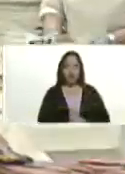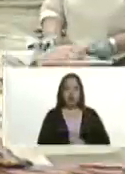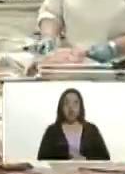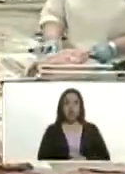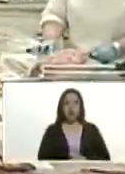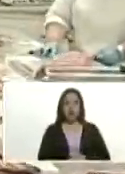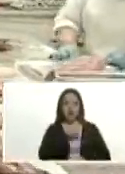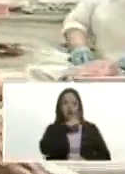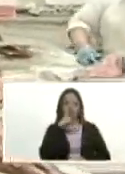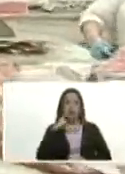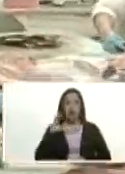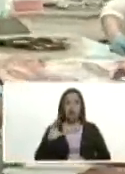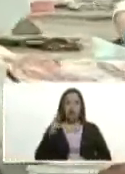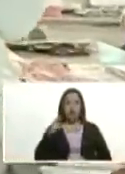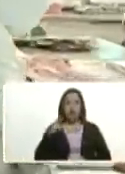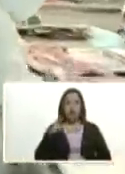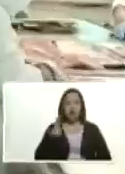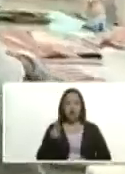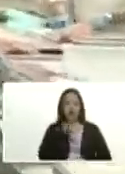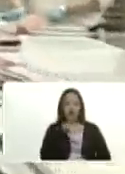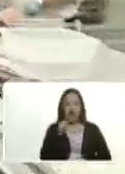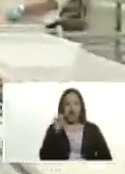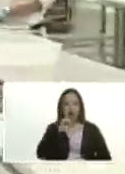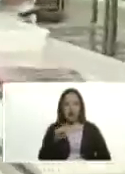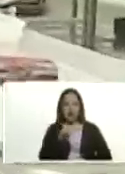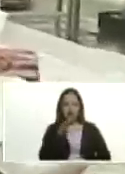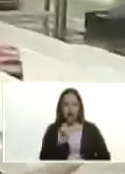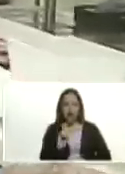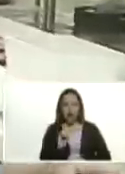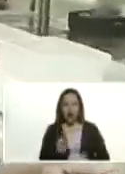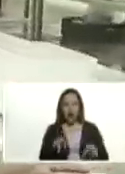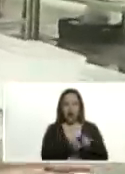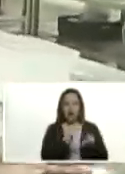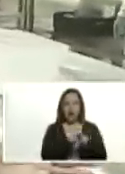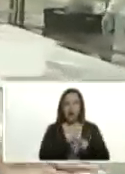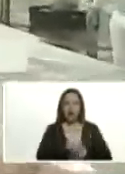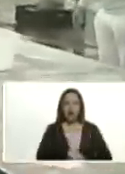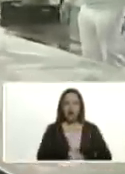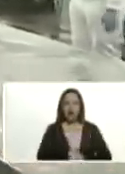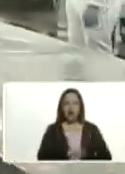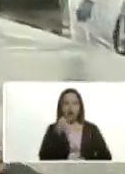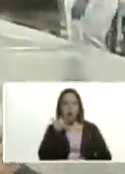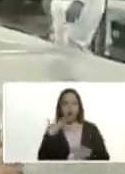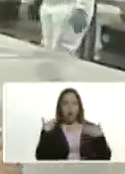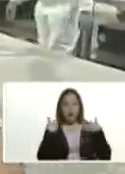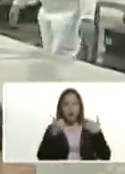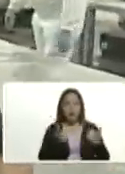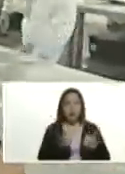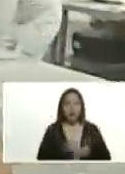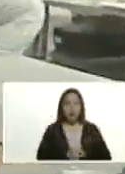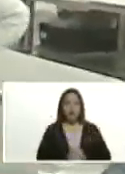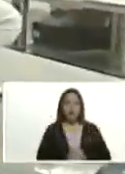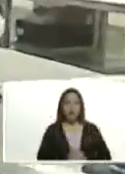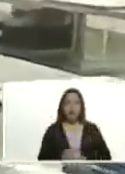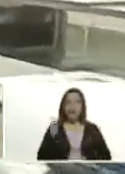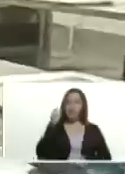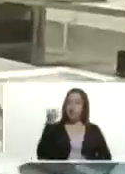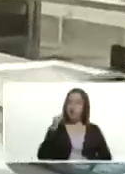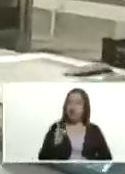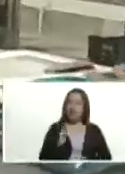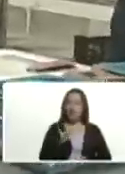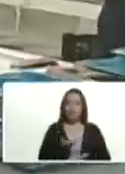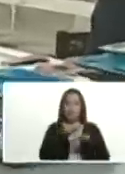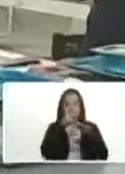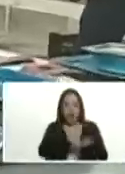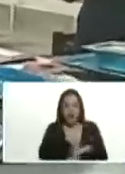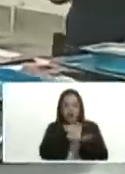churrasco, ¿ah? Rico en proteína. Por aquí pasa. Bueno para la salud. La chica se encarga de pesar,